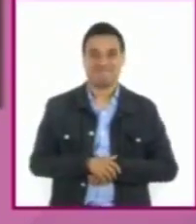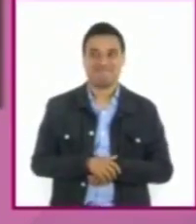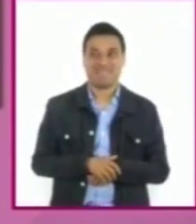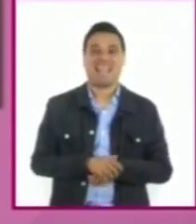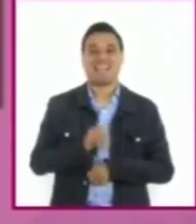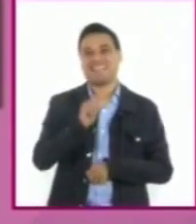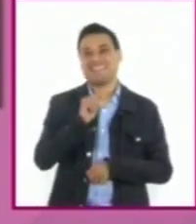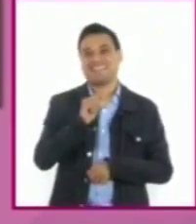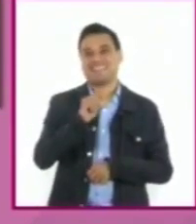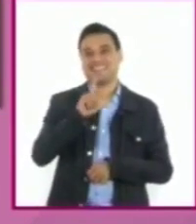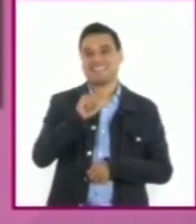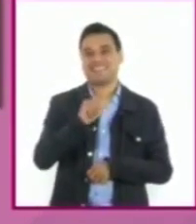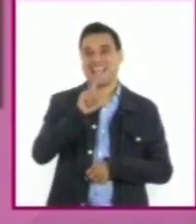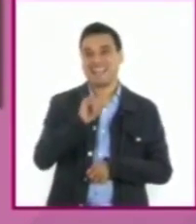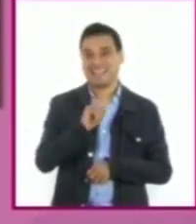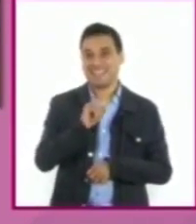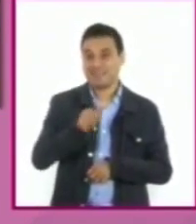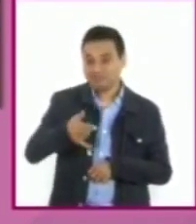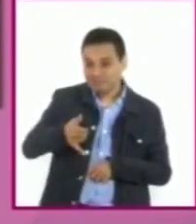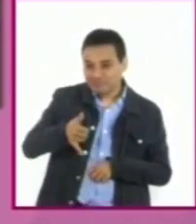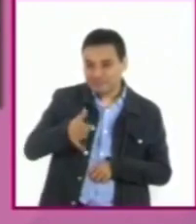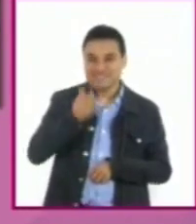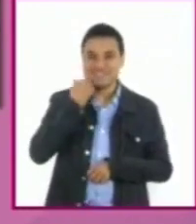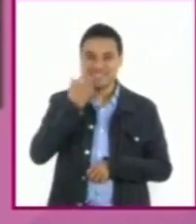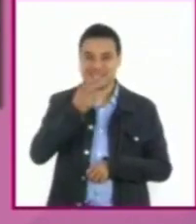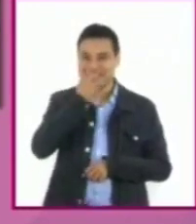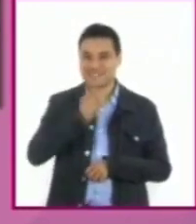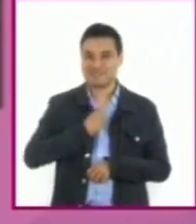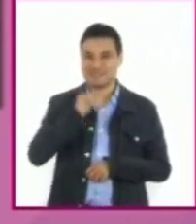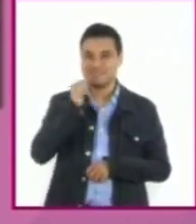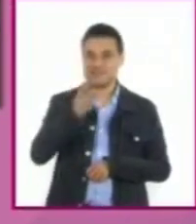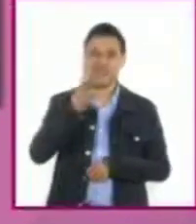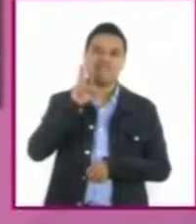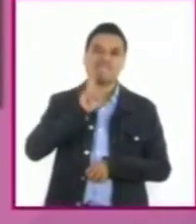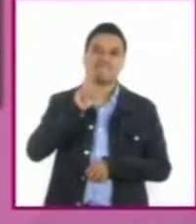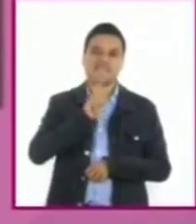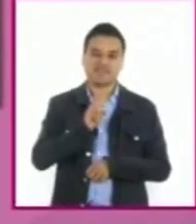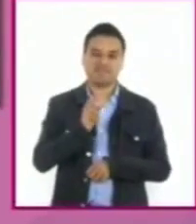Como Tlali, que quiere contarnos algo. Vamos a invitarla a la transmisión.